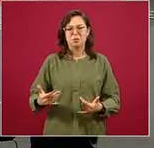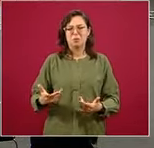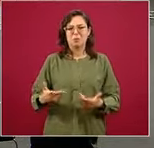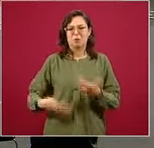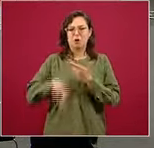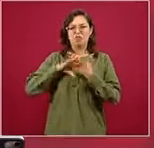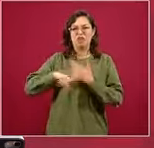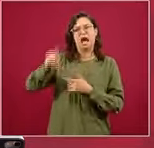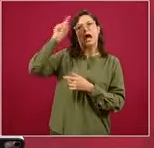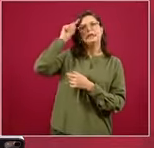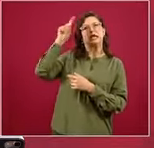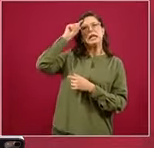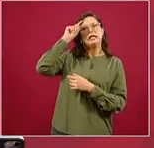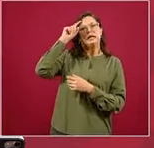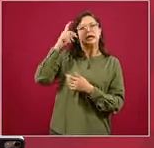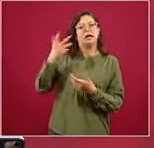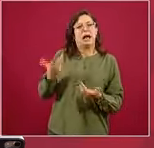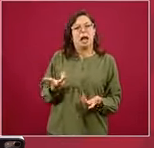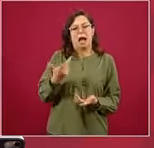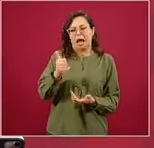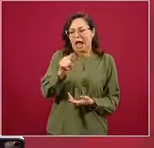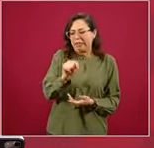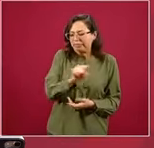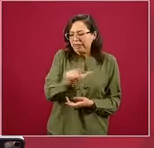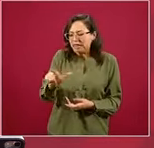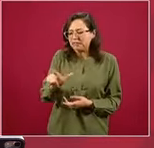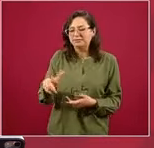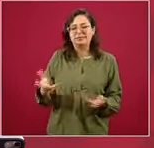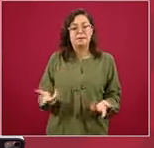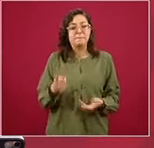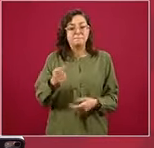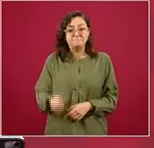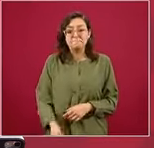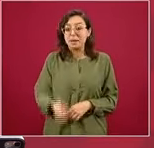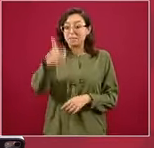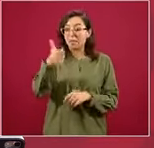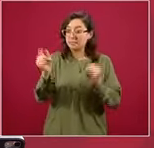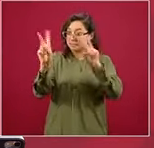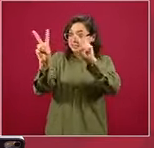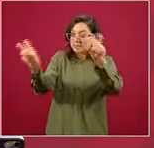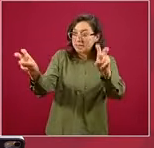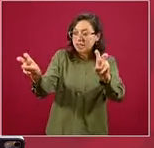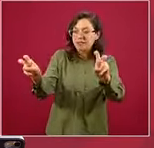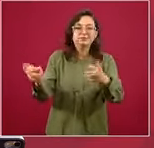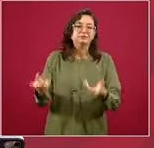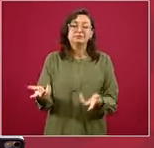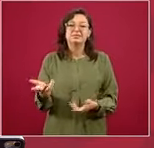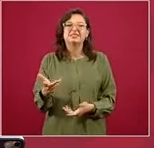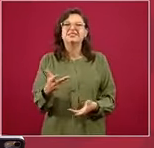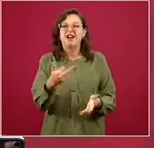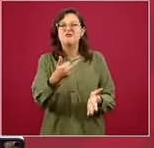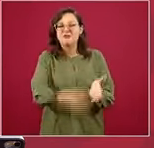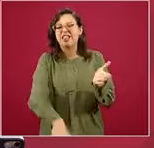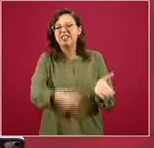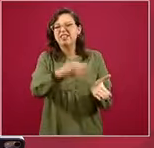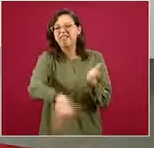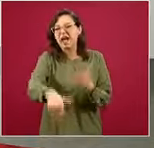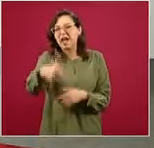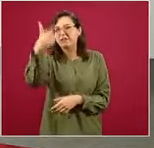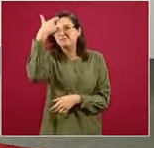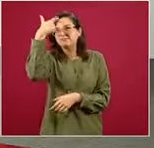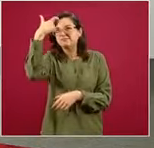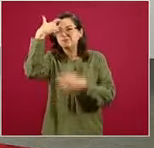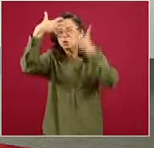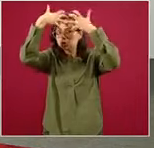que aparece. Pareciera como que también ahí la creatividad se necesita estimular en algunos medios de